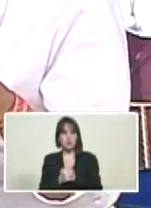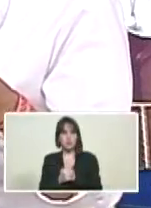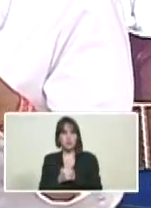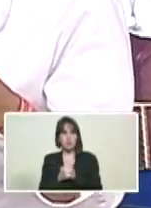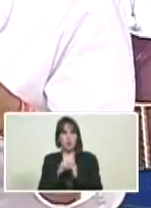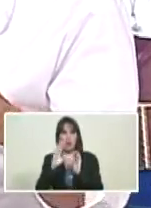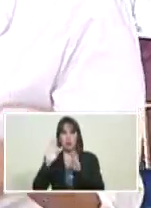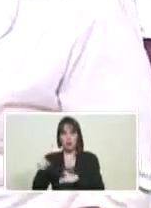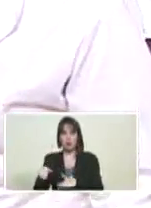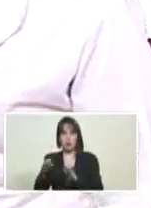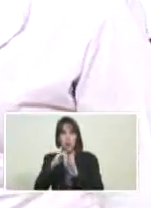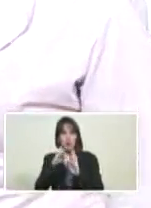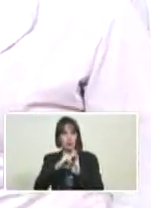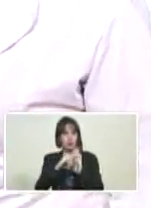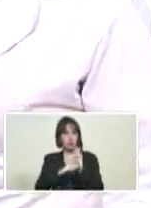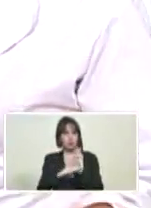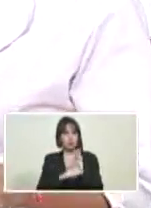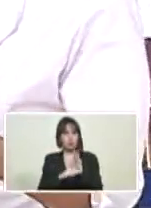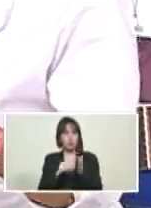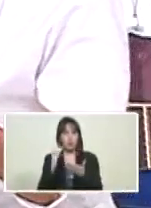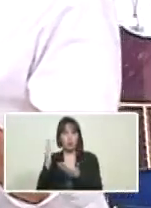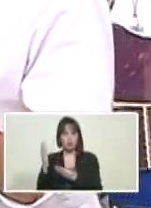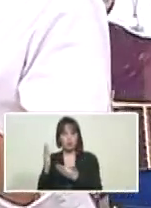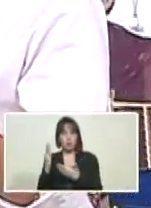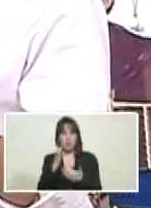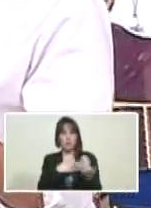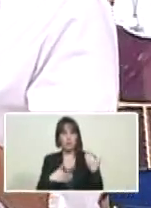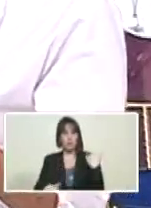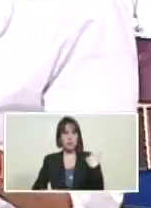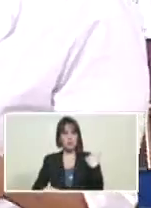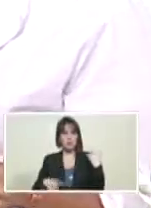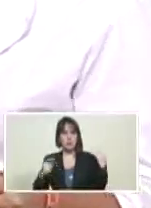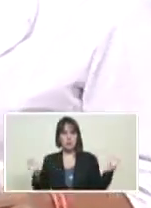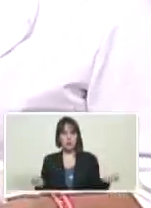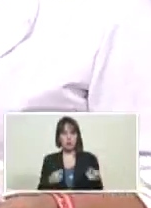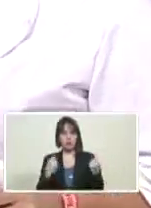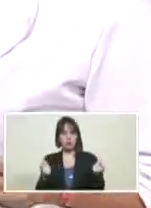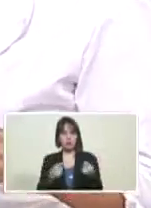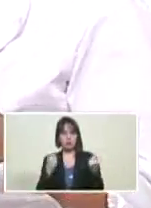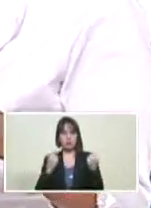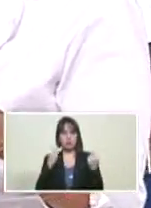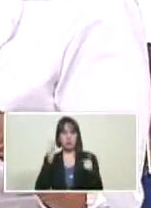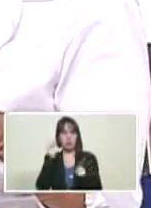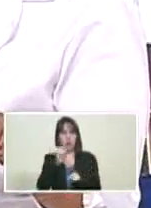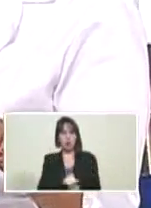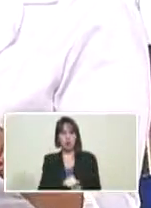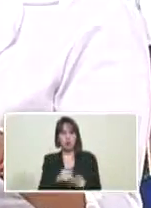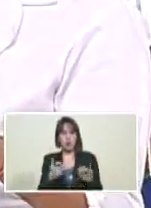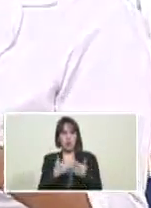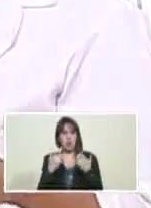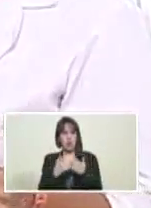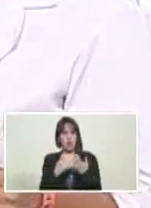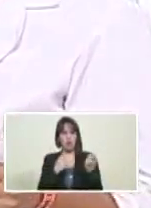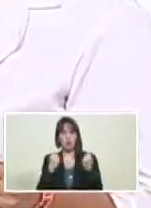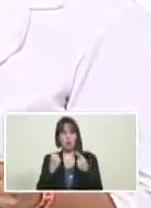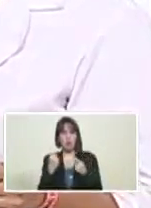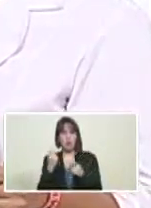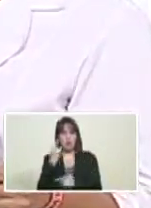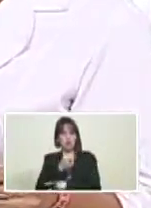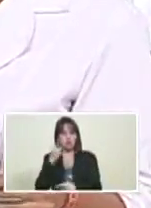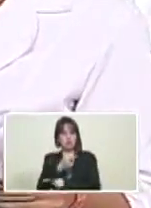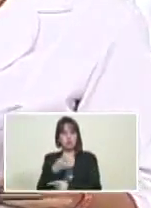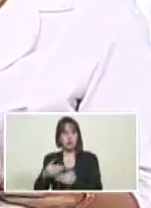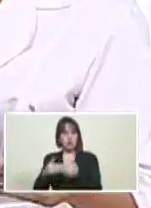Apoyamos las medidas promulgadas por usted, señor presidente, en cuanto a la derrota de la guerra económica impuesta por el